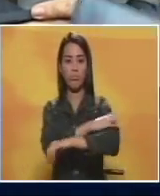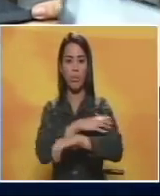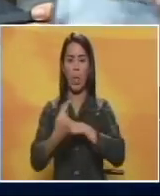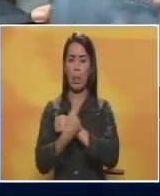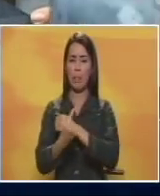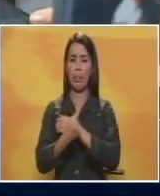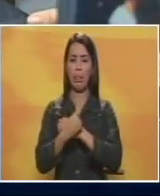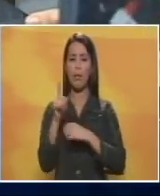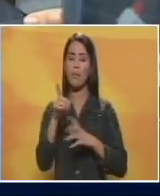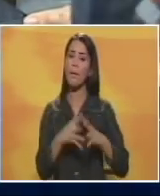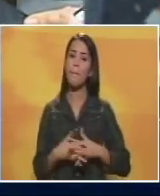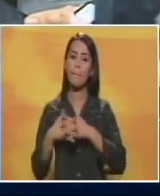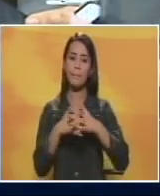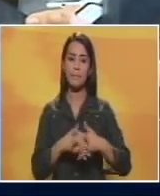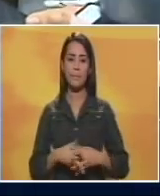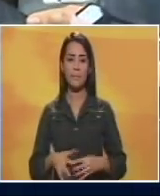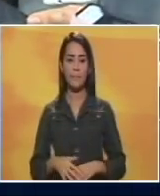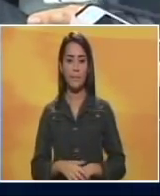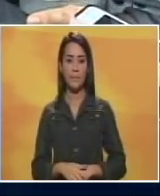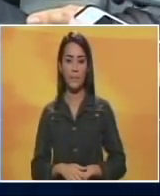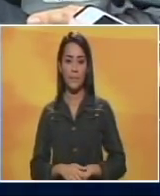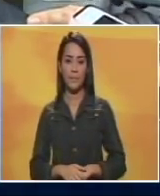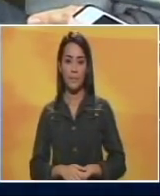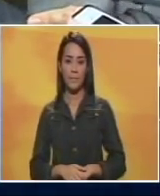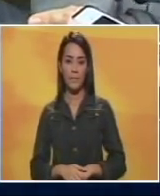presiones norteamericanas.